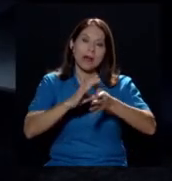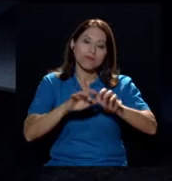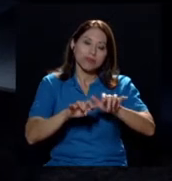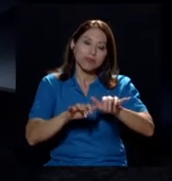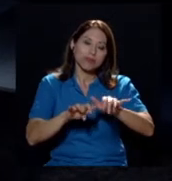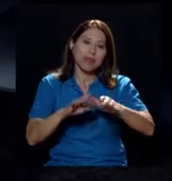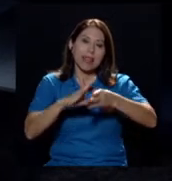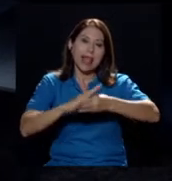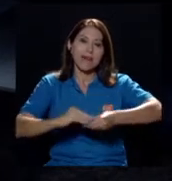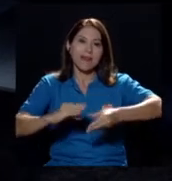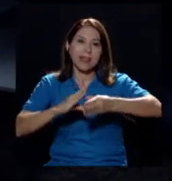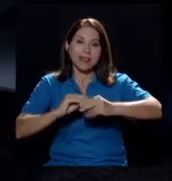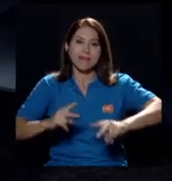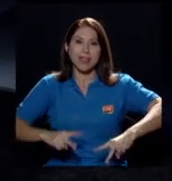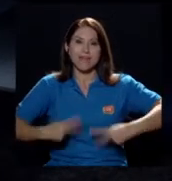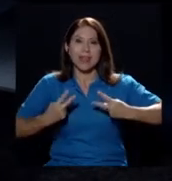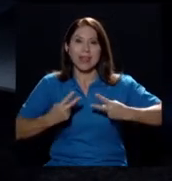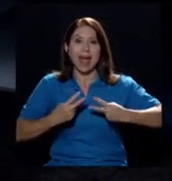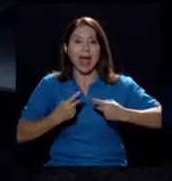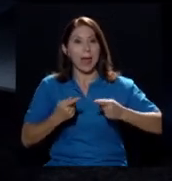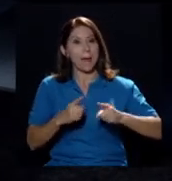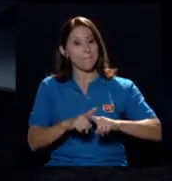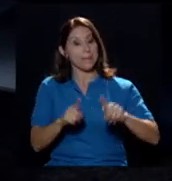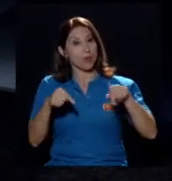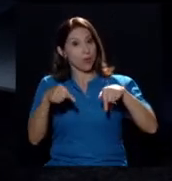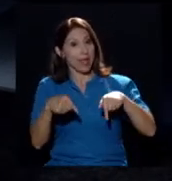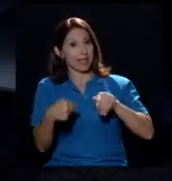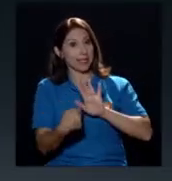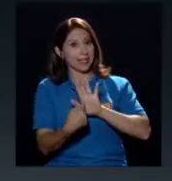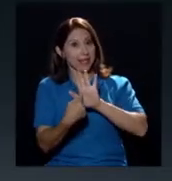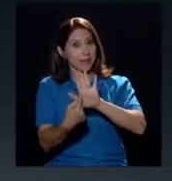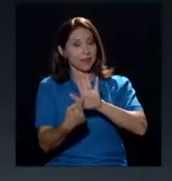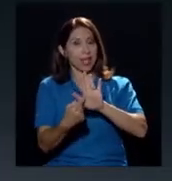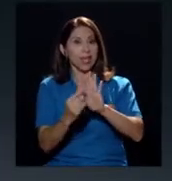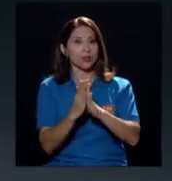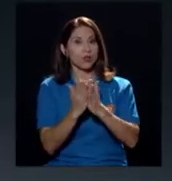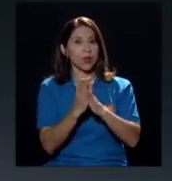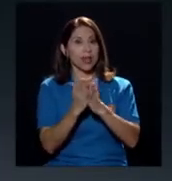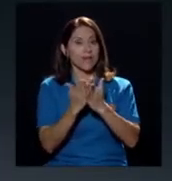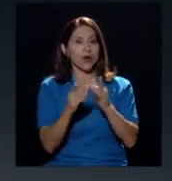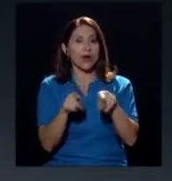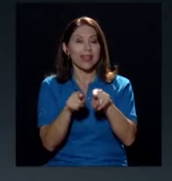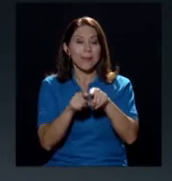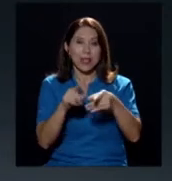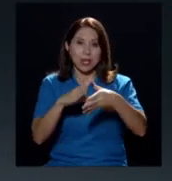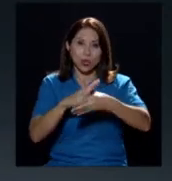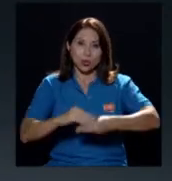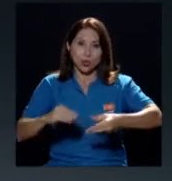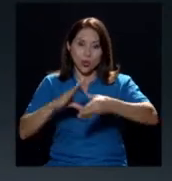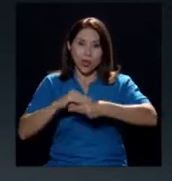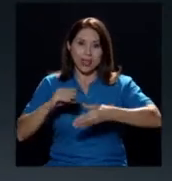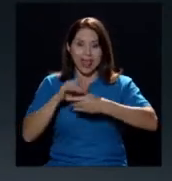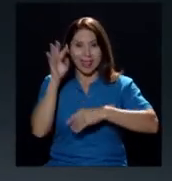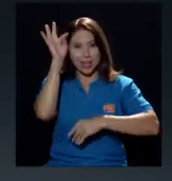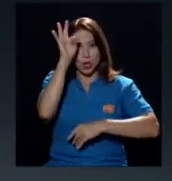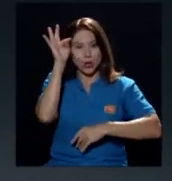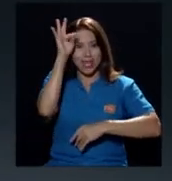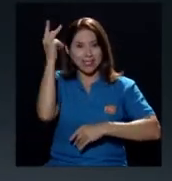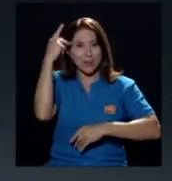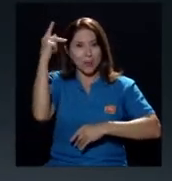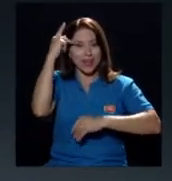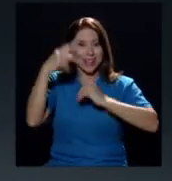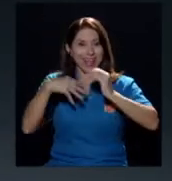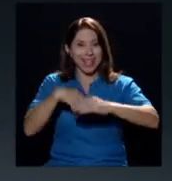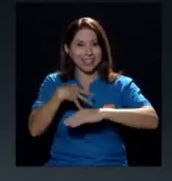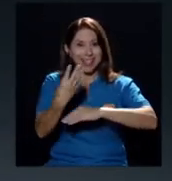vida este es un libro donde hasta nos cuenta de las teorías de política exterior